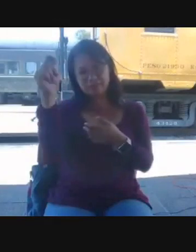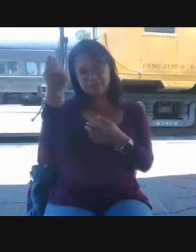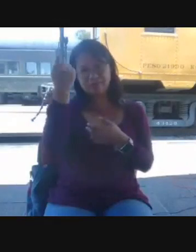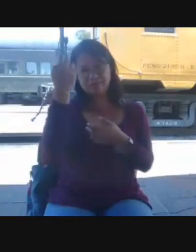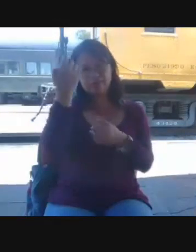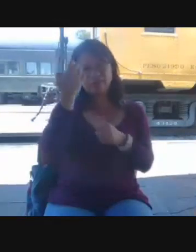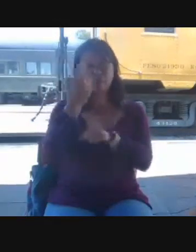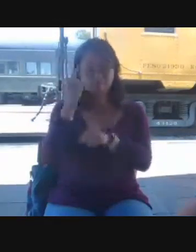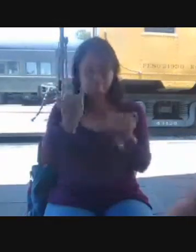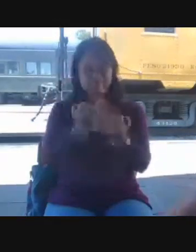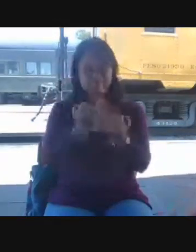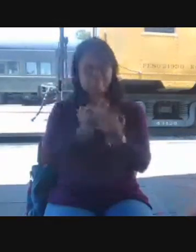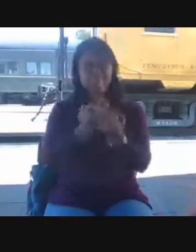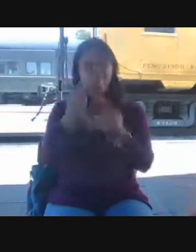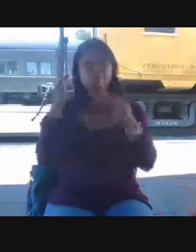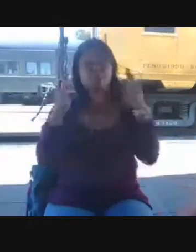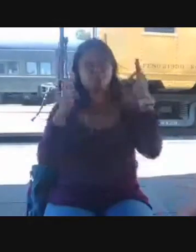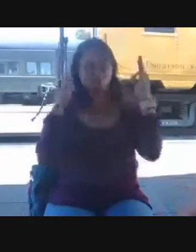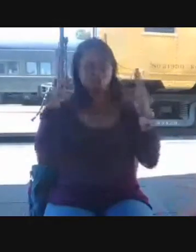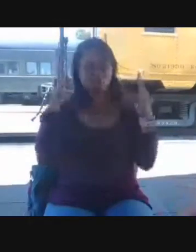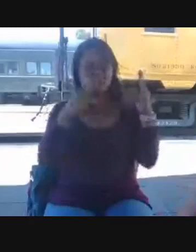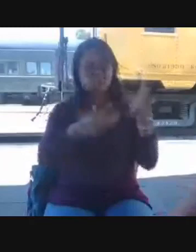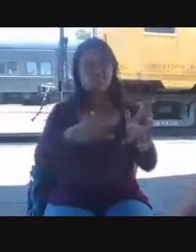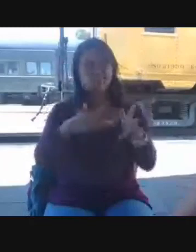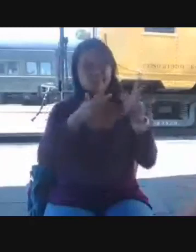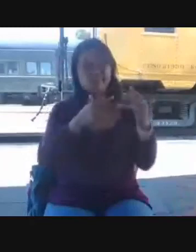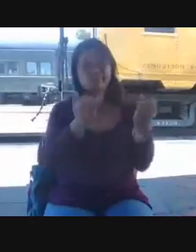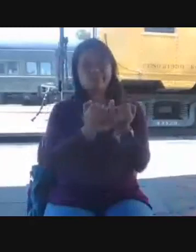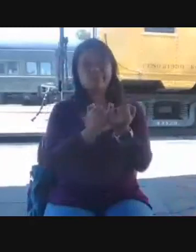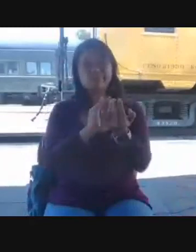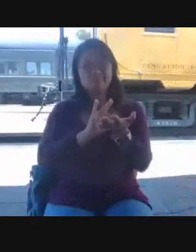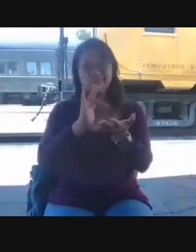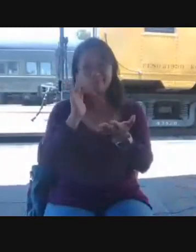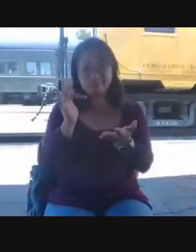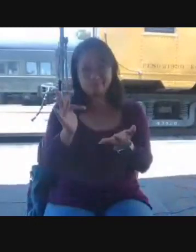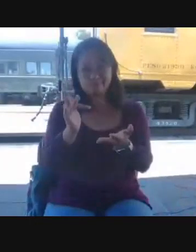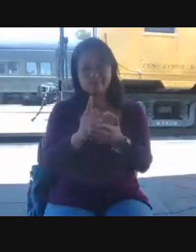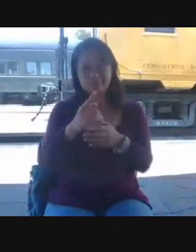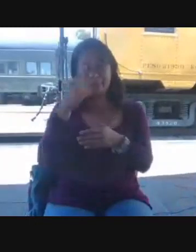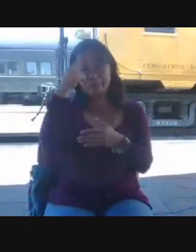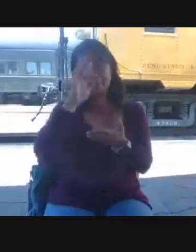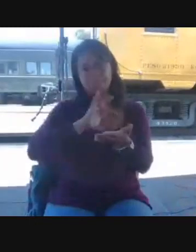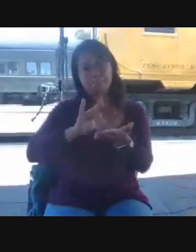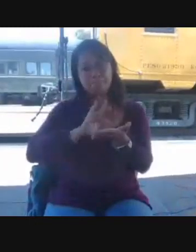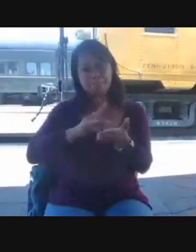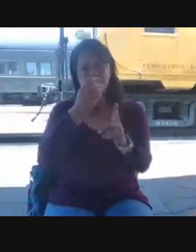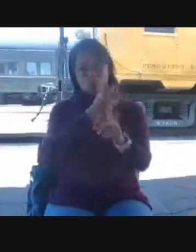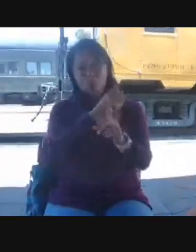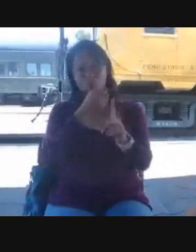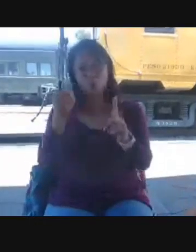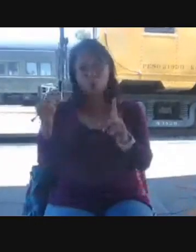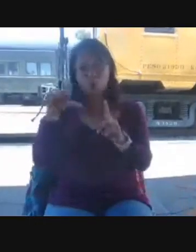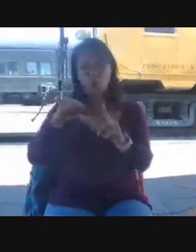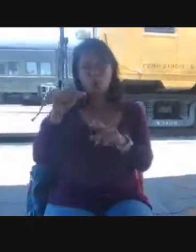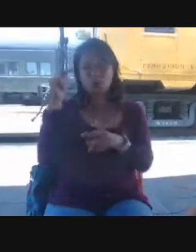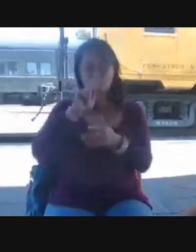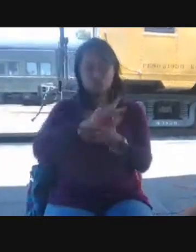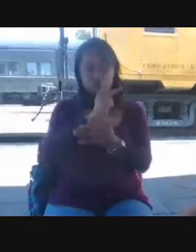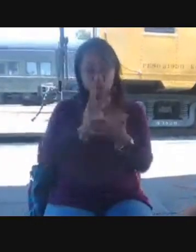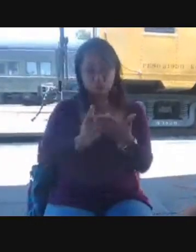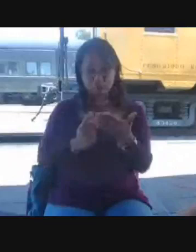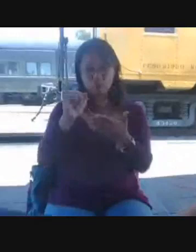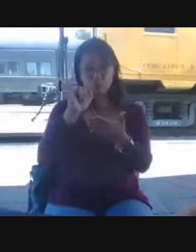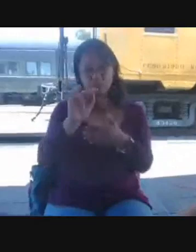por supuesto, al Museo Nacional de los Ferrocarriles Mexicanos, por su apoyo en la organización del programa Jueves y Viernes en la Ciencia.